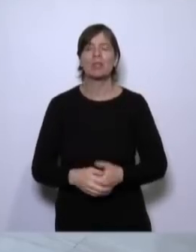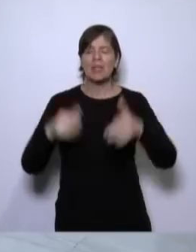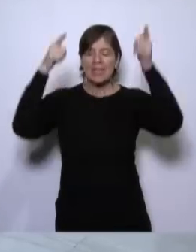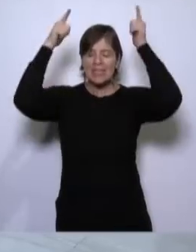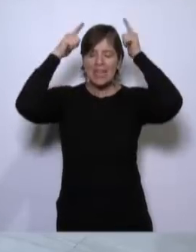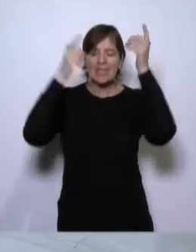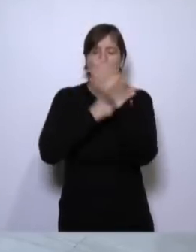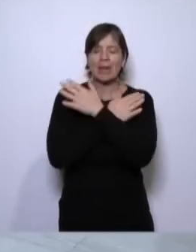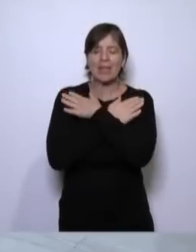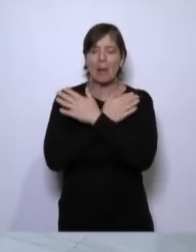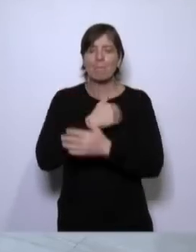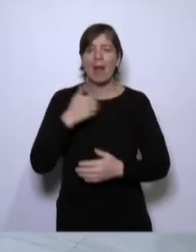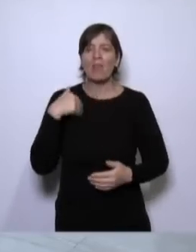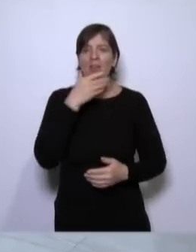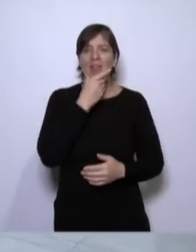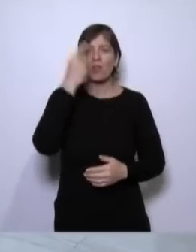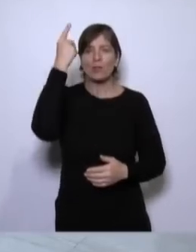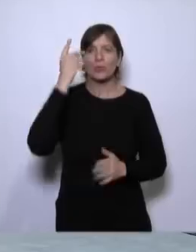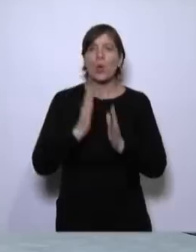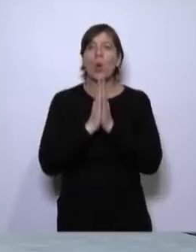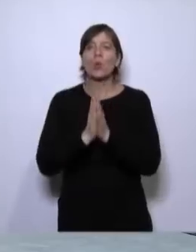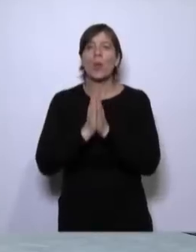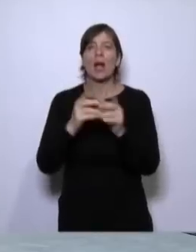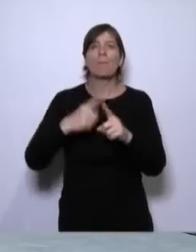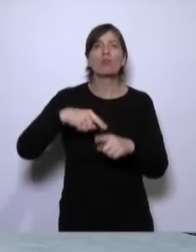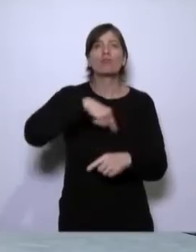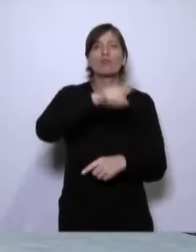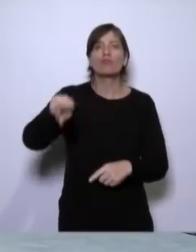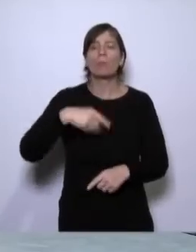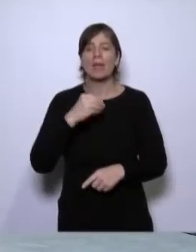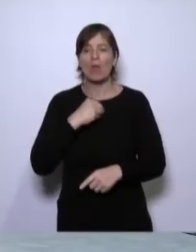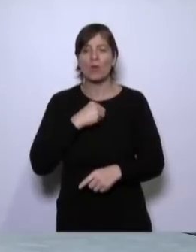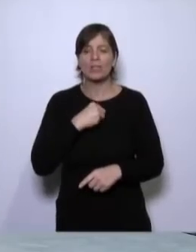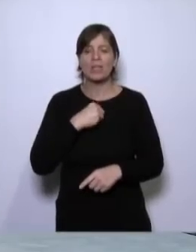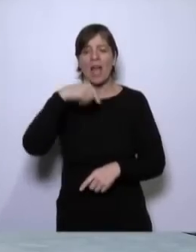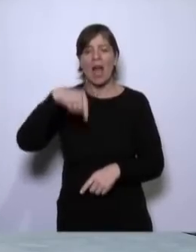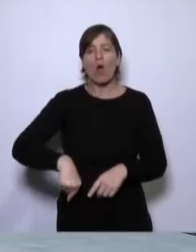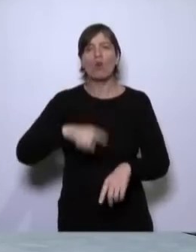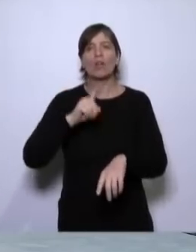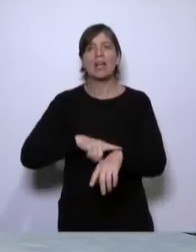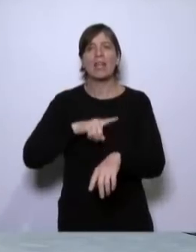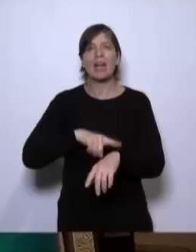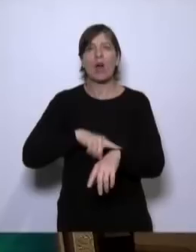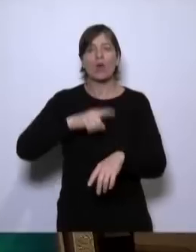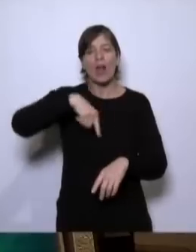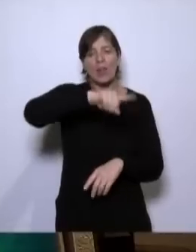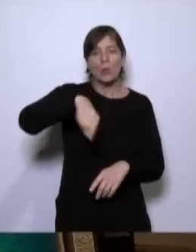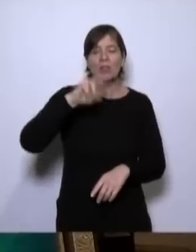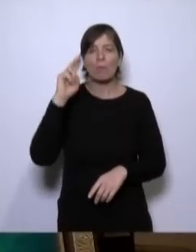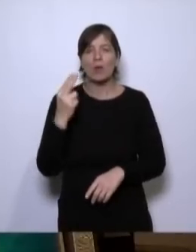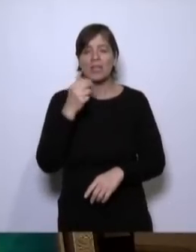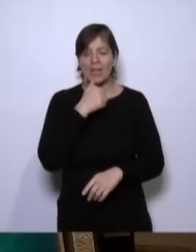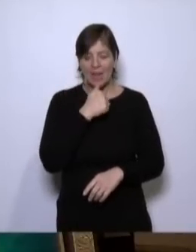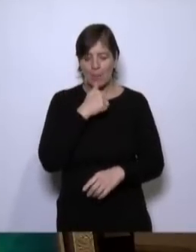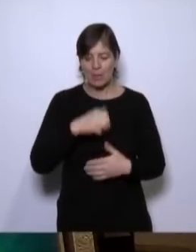Jesús. Santa María, Madre de Dios, ruega por nosotros pecadores, ahora y en la hora de